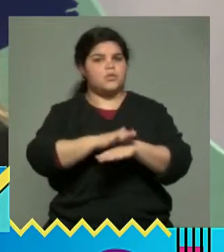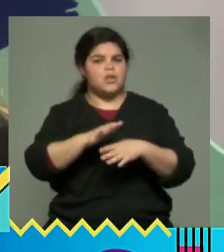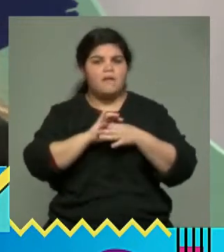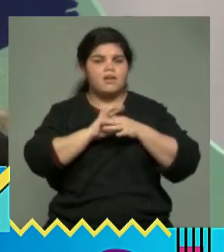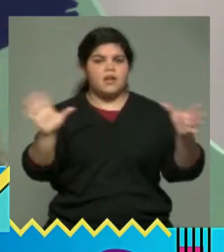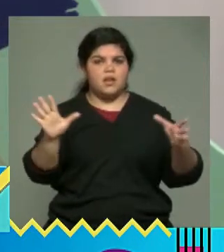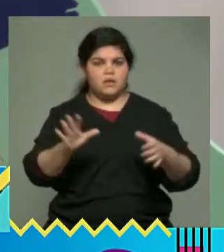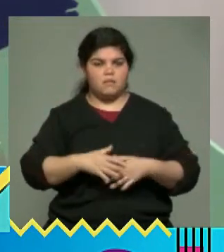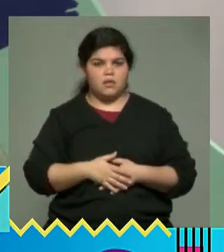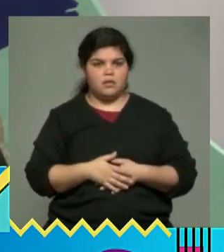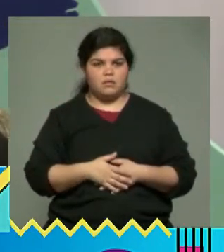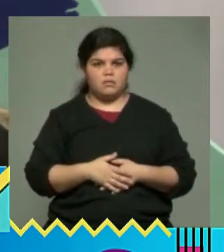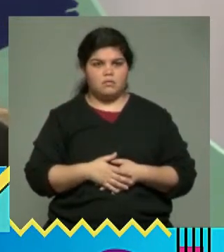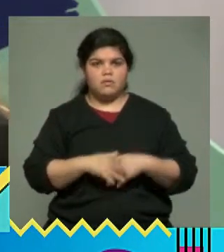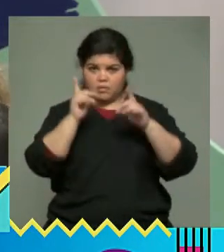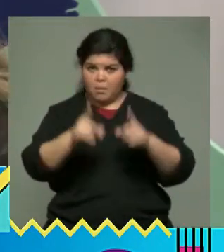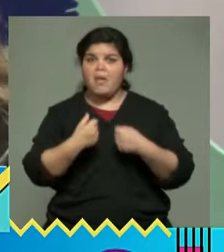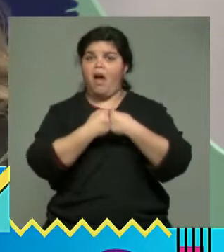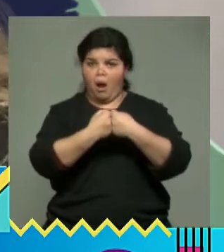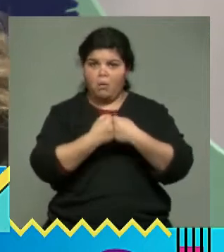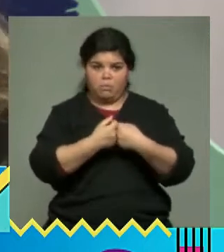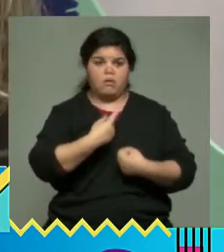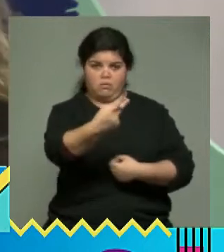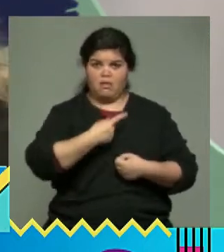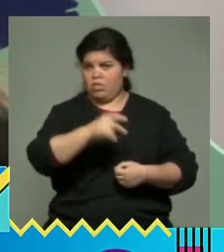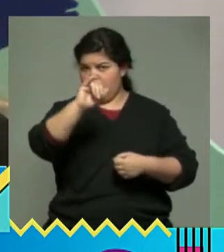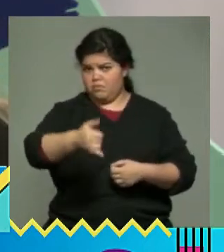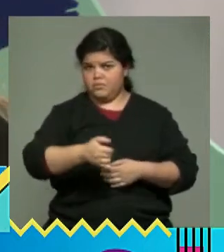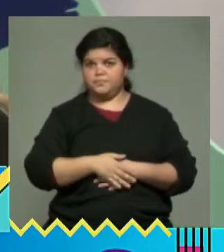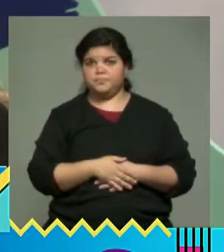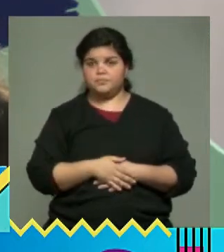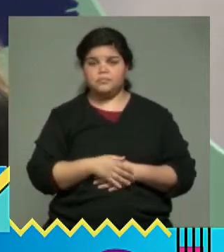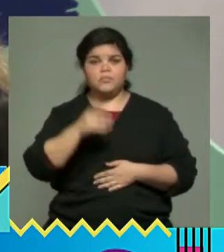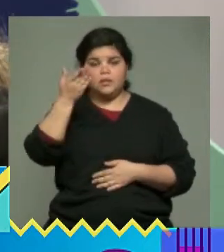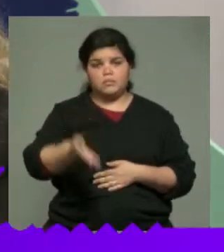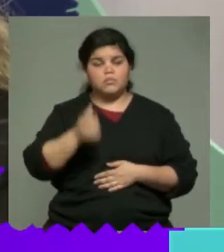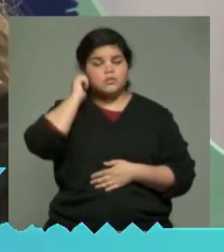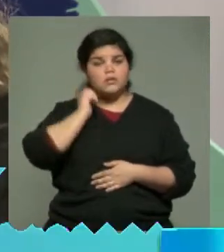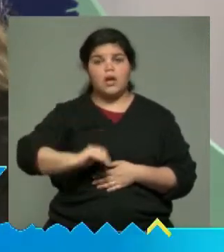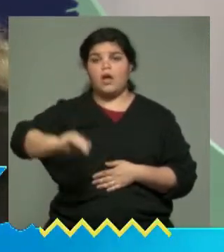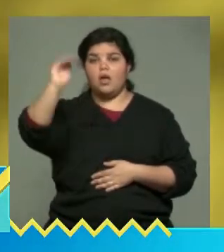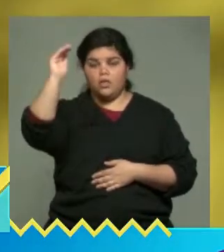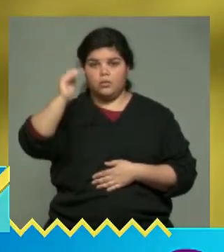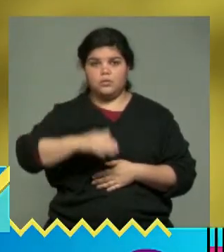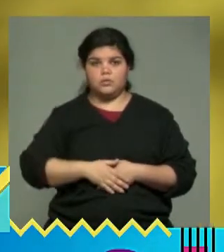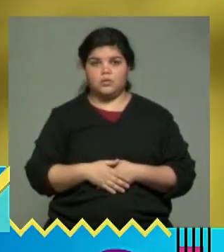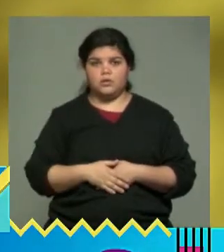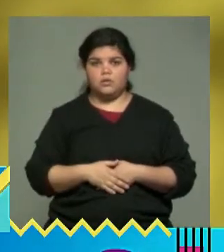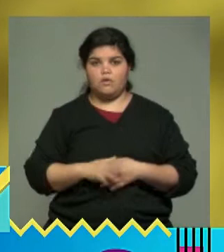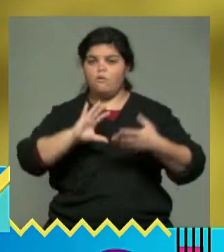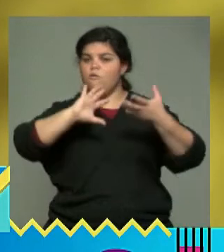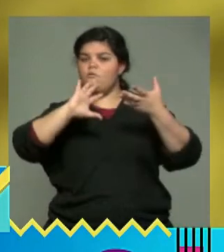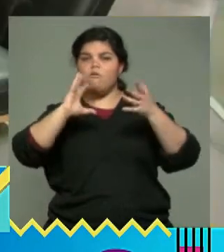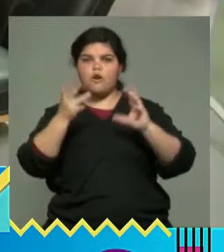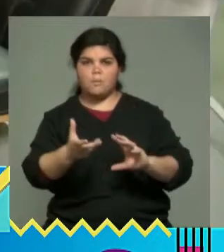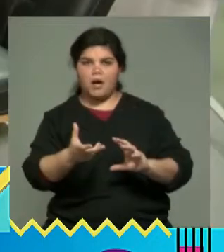libre. Y en todo eso también estamos de acuerdo. Una persona adulta tiene 10.000 medios para no